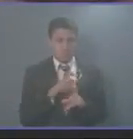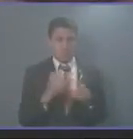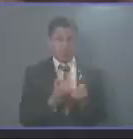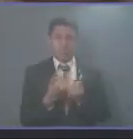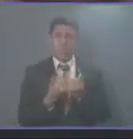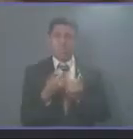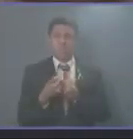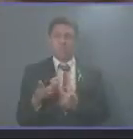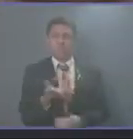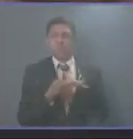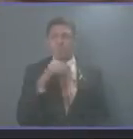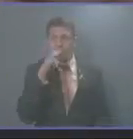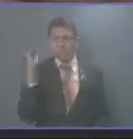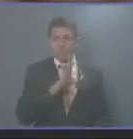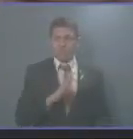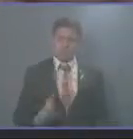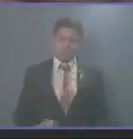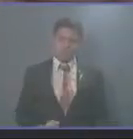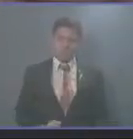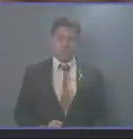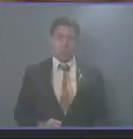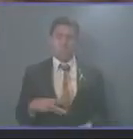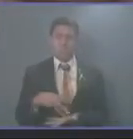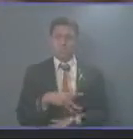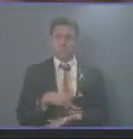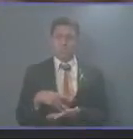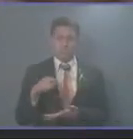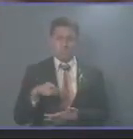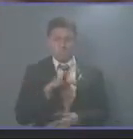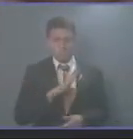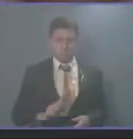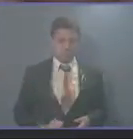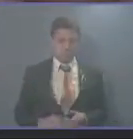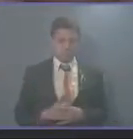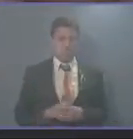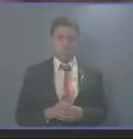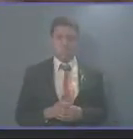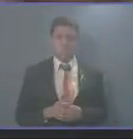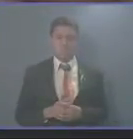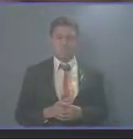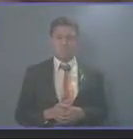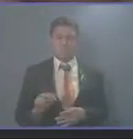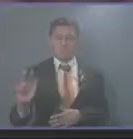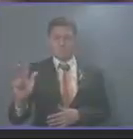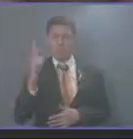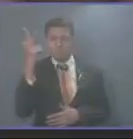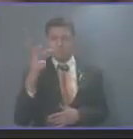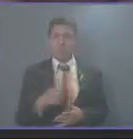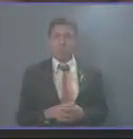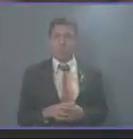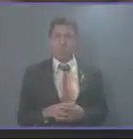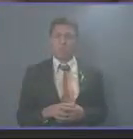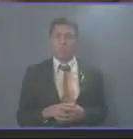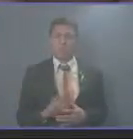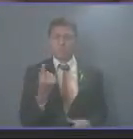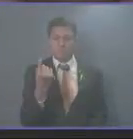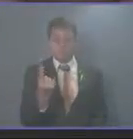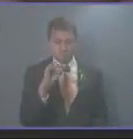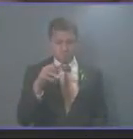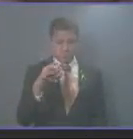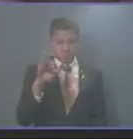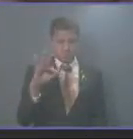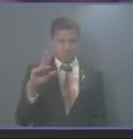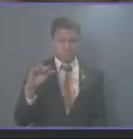beneficio para el Estado de El Salvador o para la población salvadoreña. Romano 3, que el señor Jeffrey